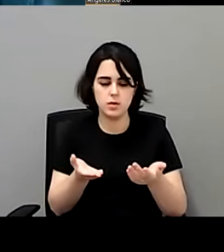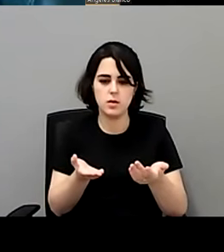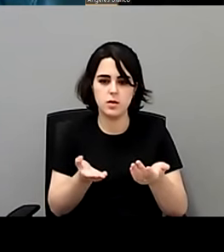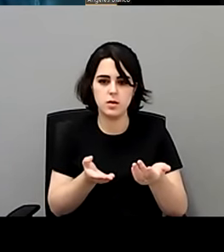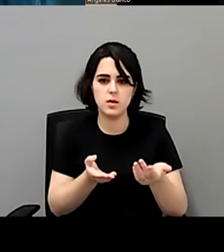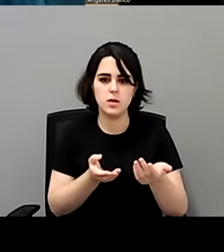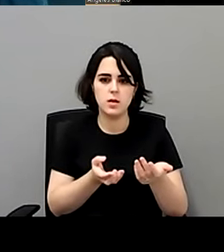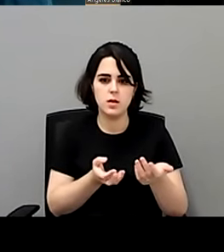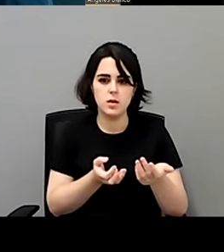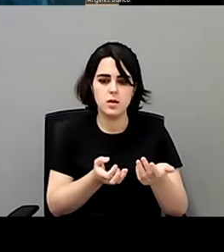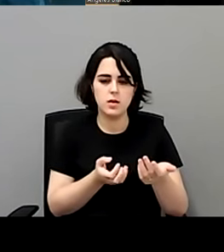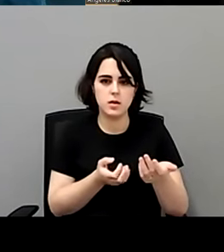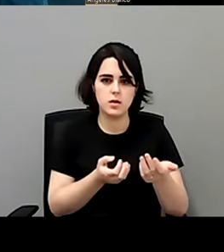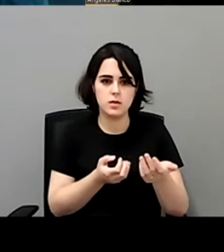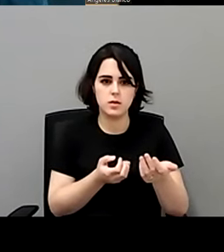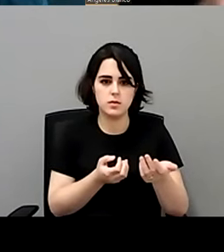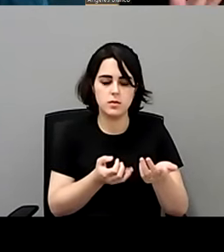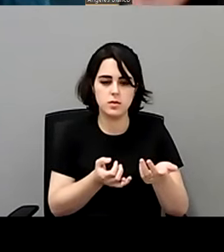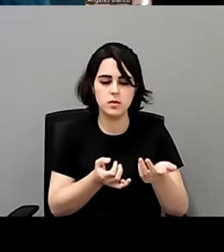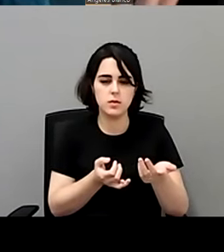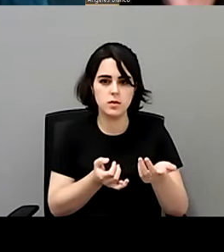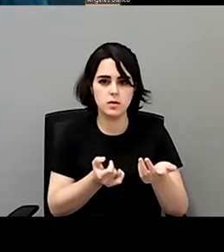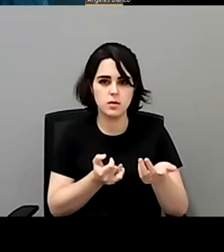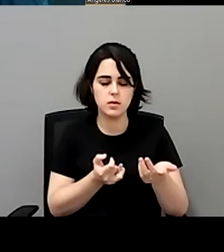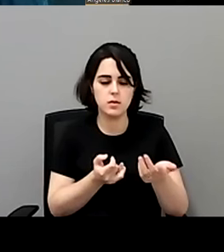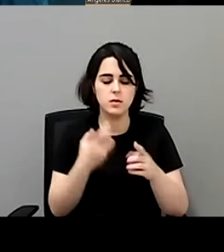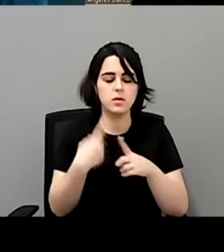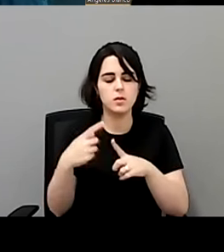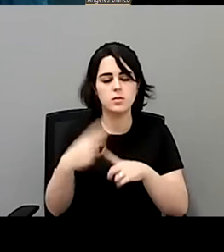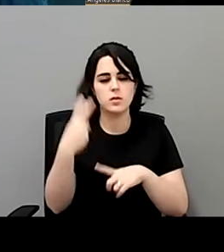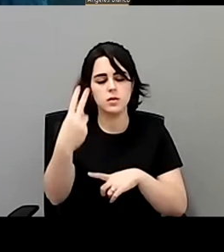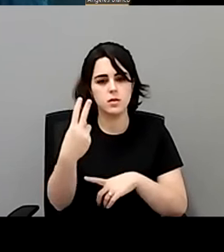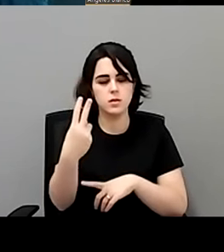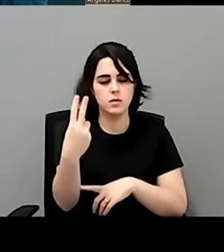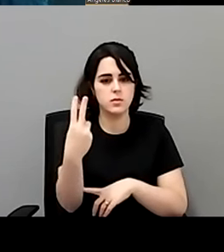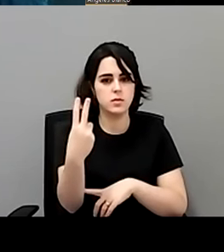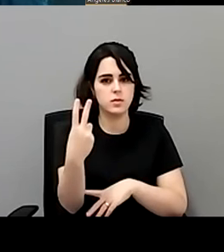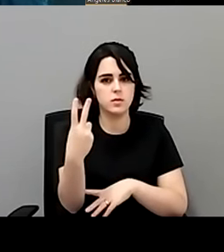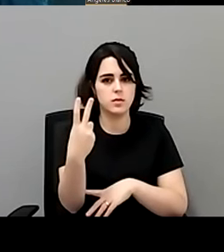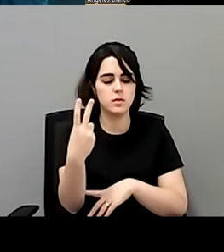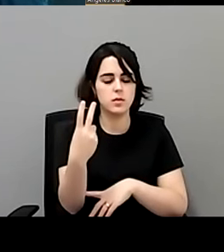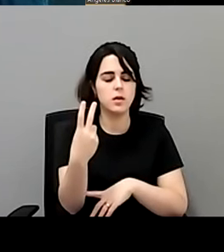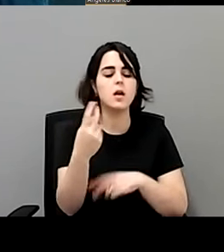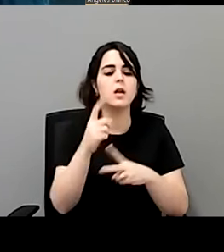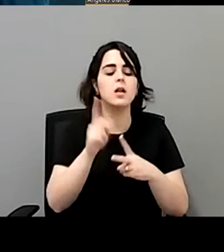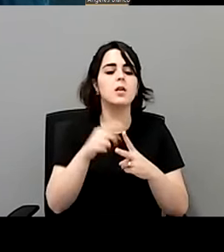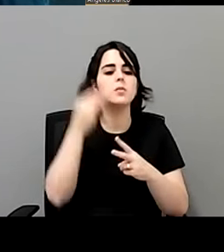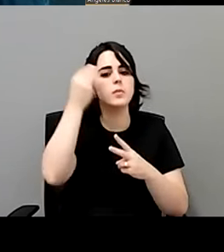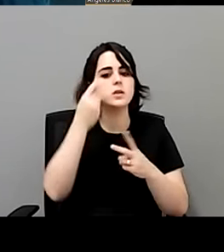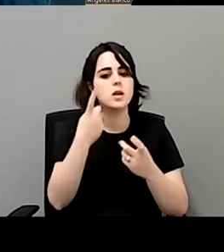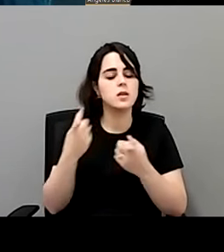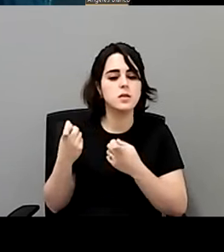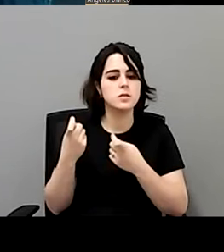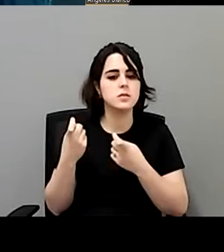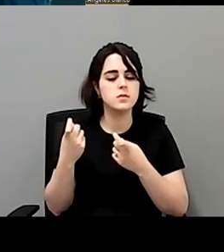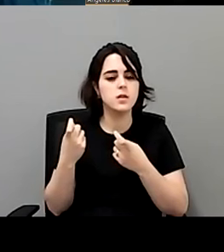que es necesario, en primer lugar, porque has abierto dos cosas, ¿no, Fernanda? Entonces, ¿creéis en primer lugar que es necesario que